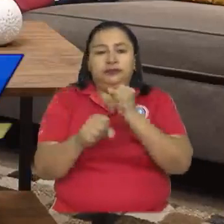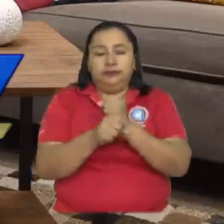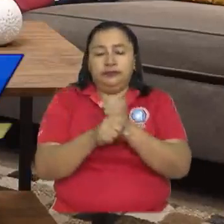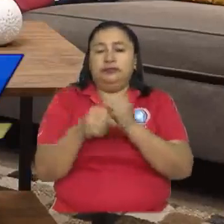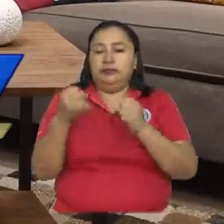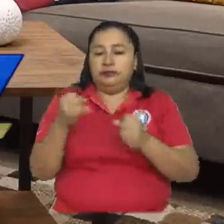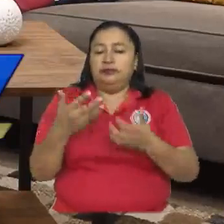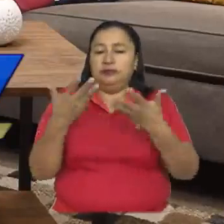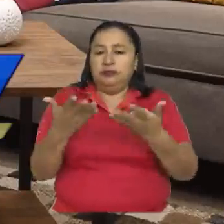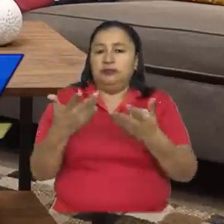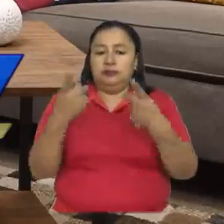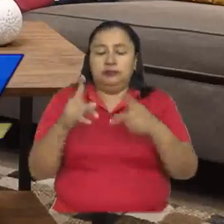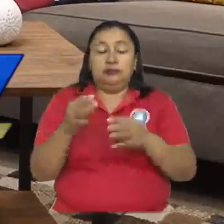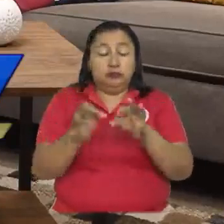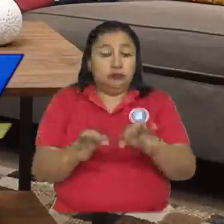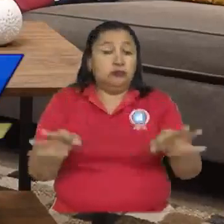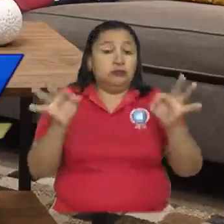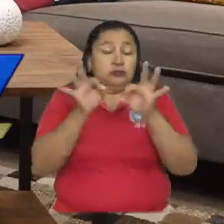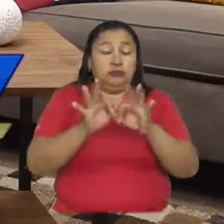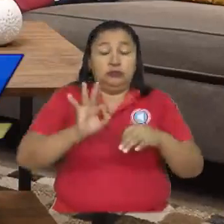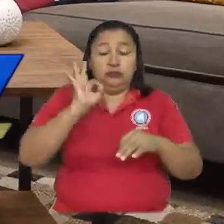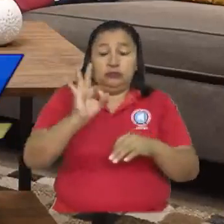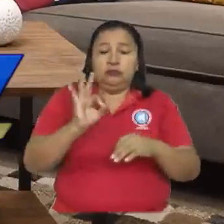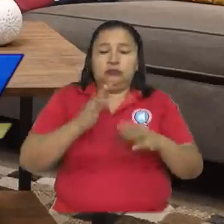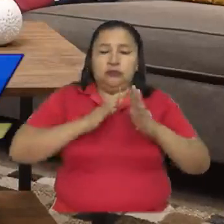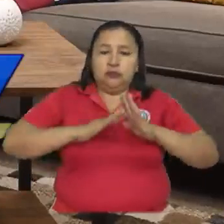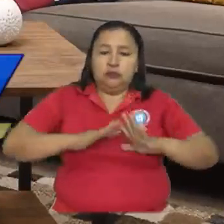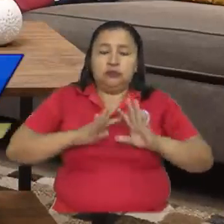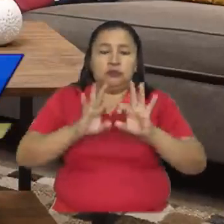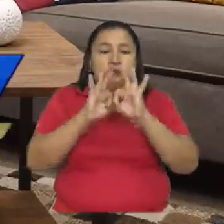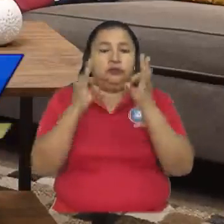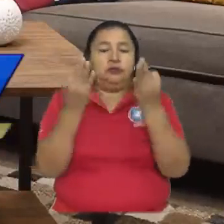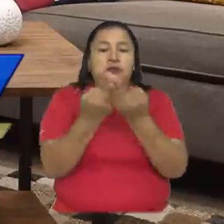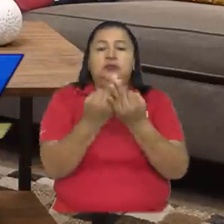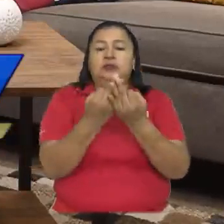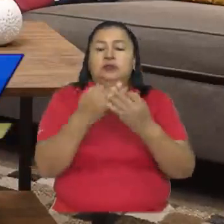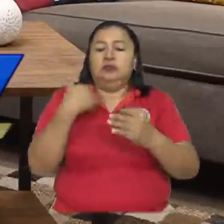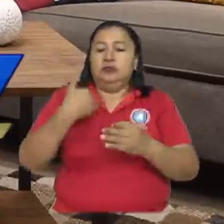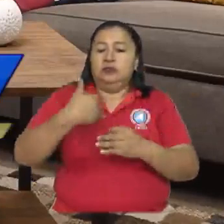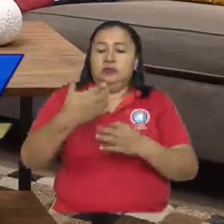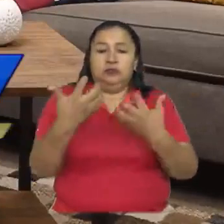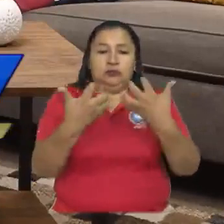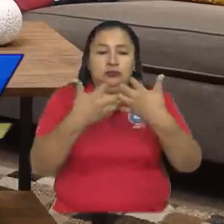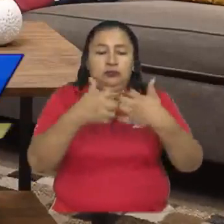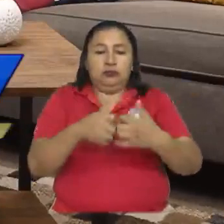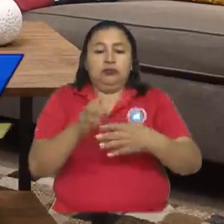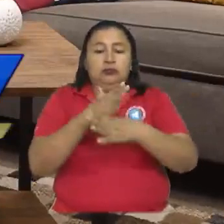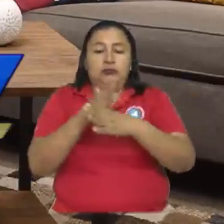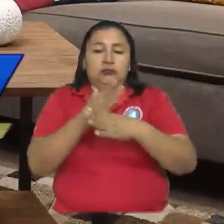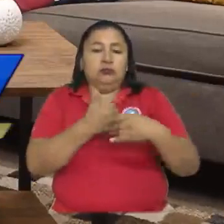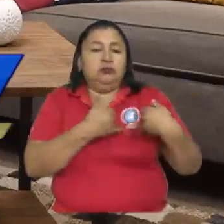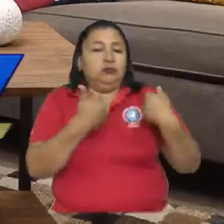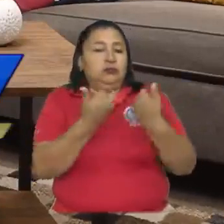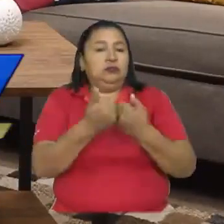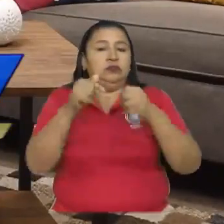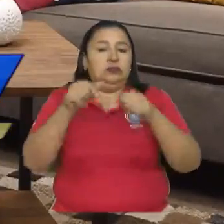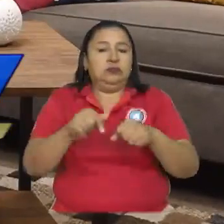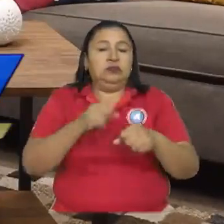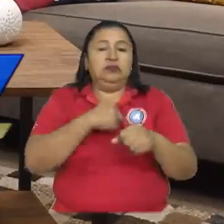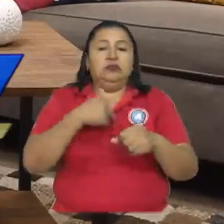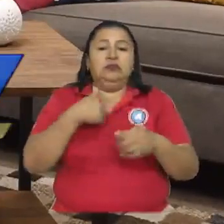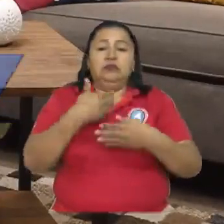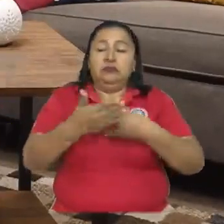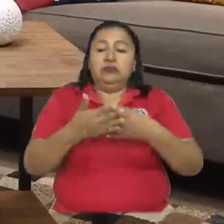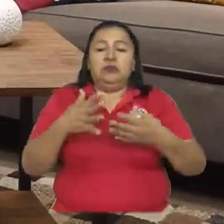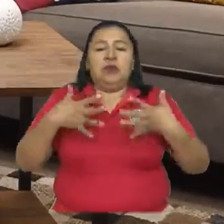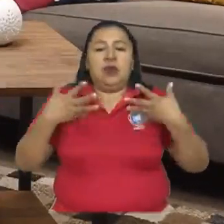muy importante para garantizar esa tranquilidad de la familia, el proceso de articulación interinstitucional, las familias que disfrutan, ¿no?, de